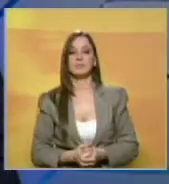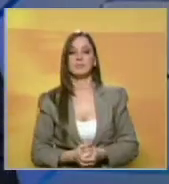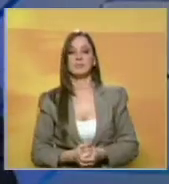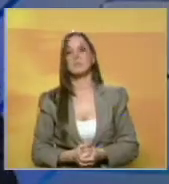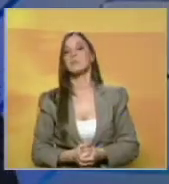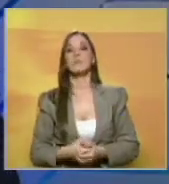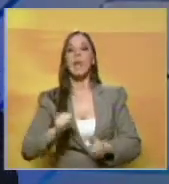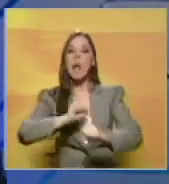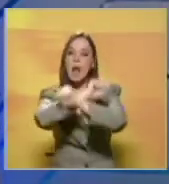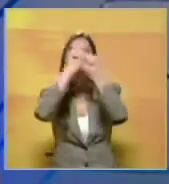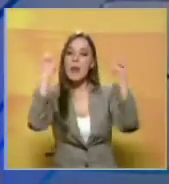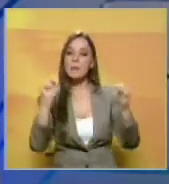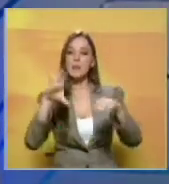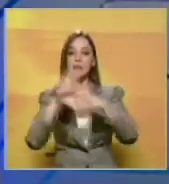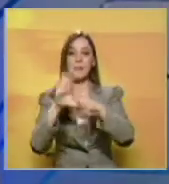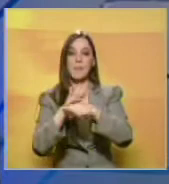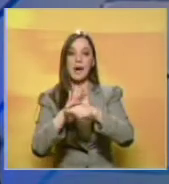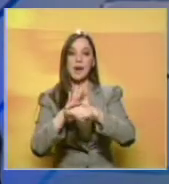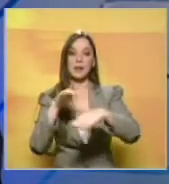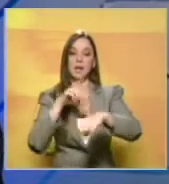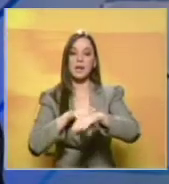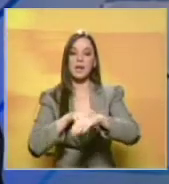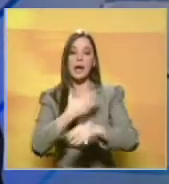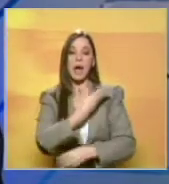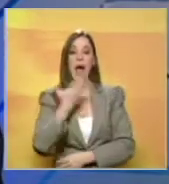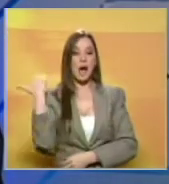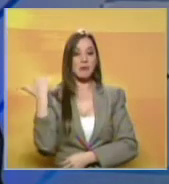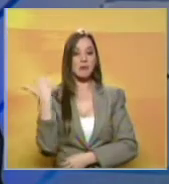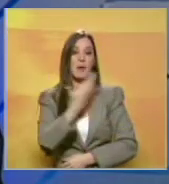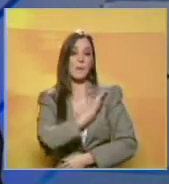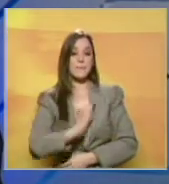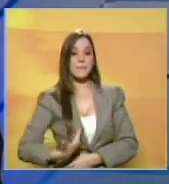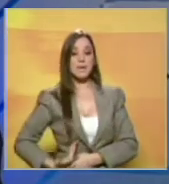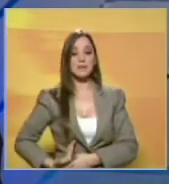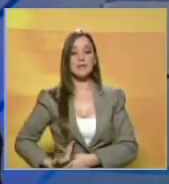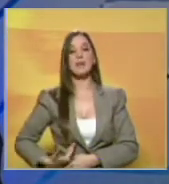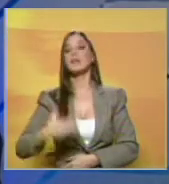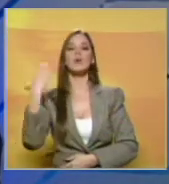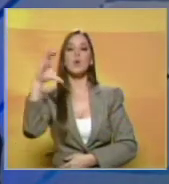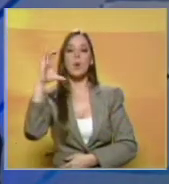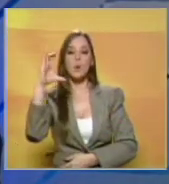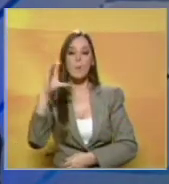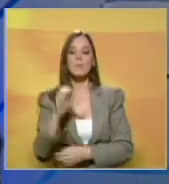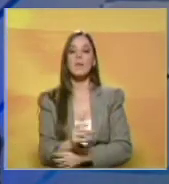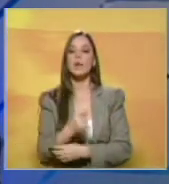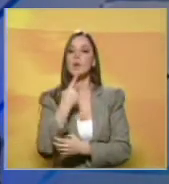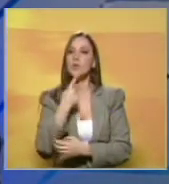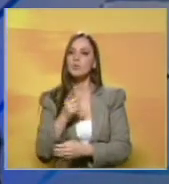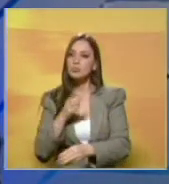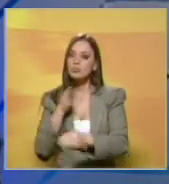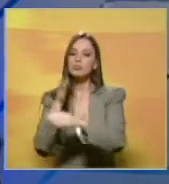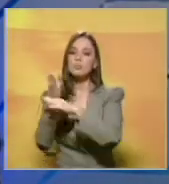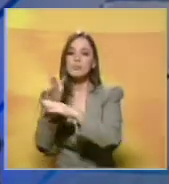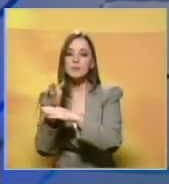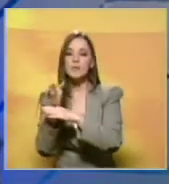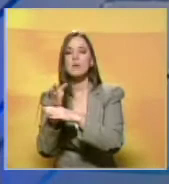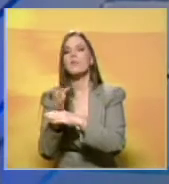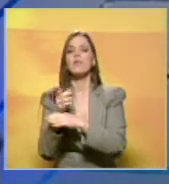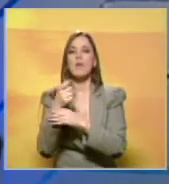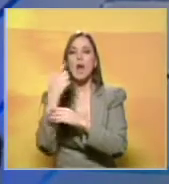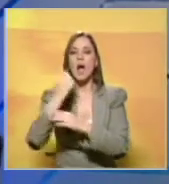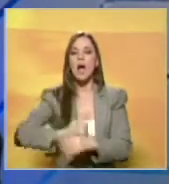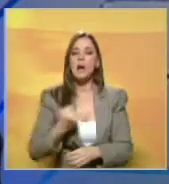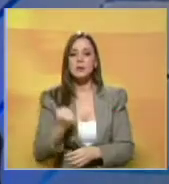En horas de la mañana de este martes, el expresidente colombiano Álvaro Uribe acudió a la cita en la Fiscalía General de la Nación en Bogotá para declarar